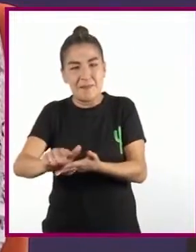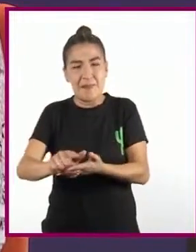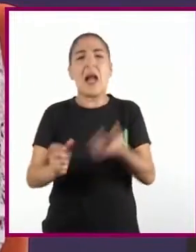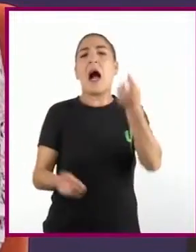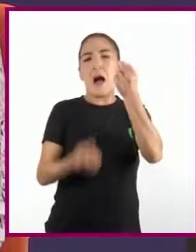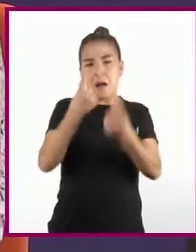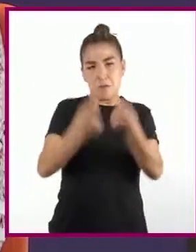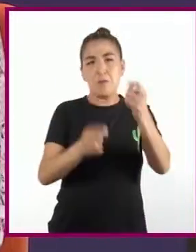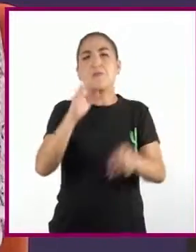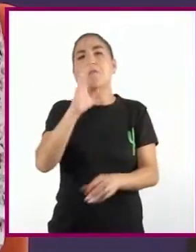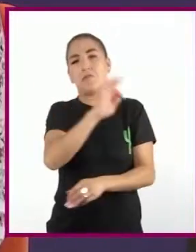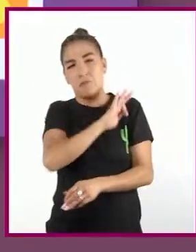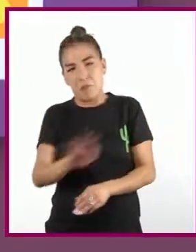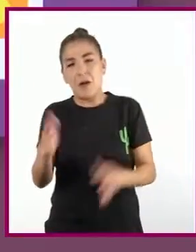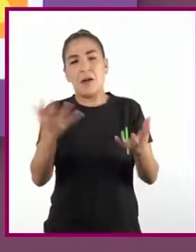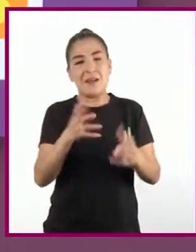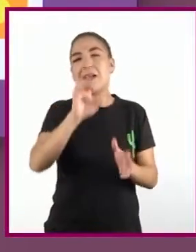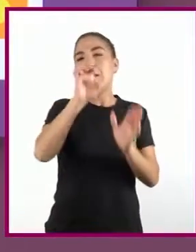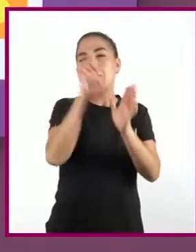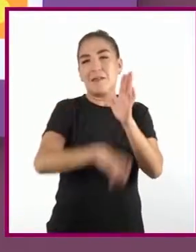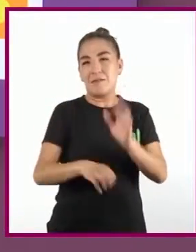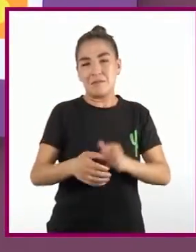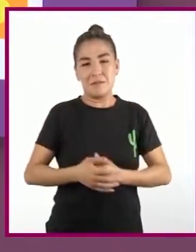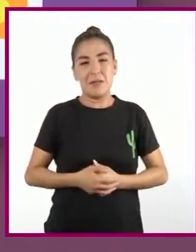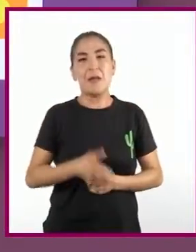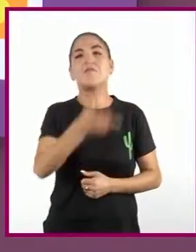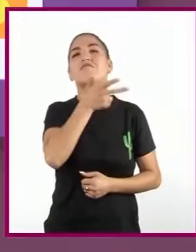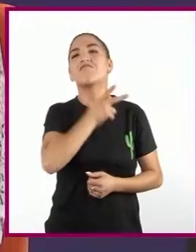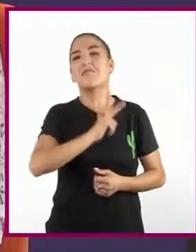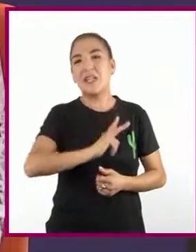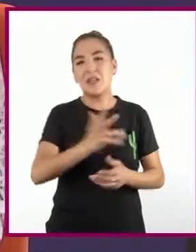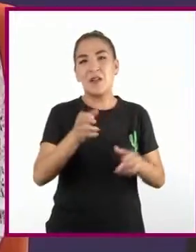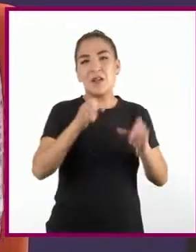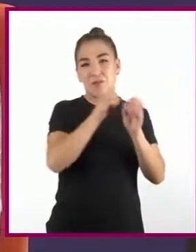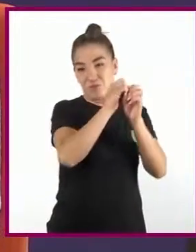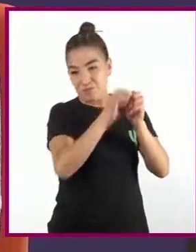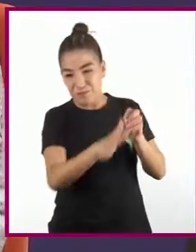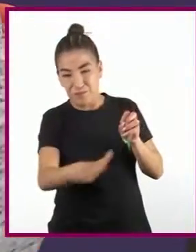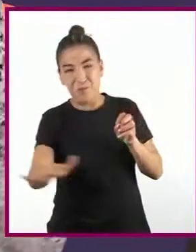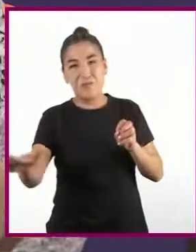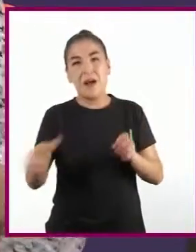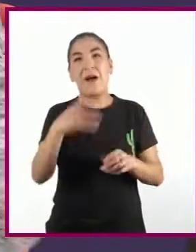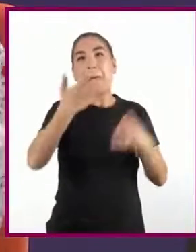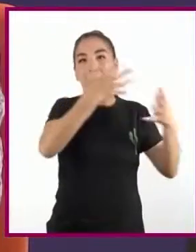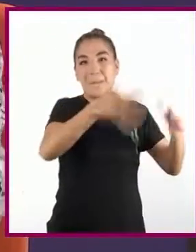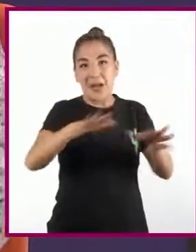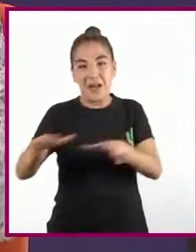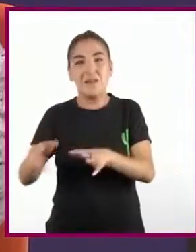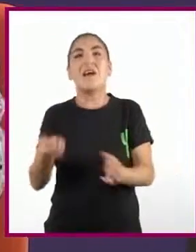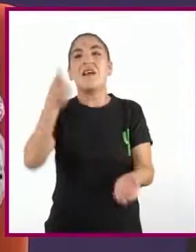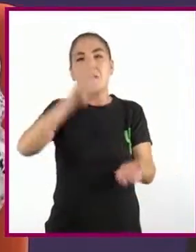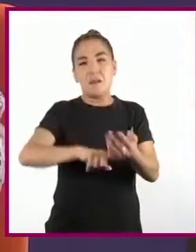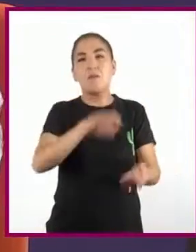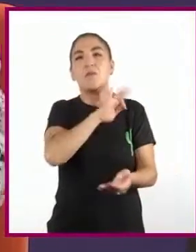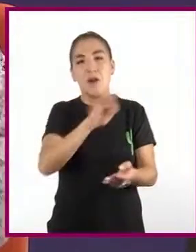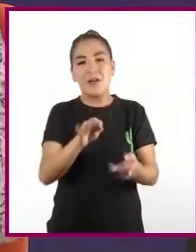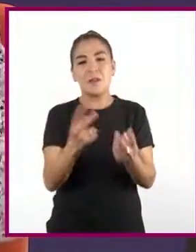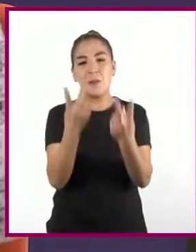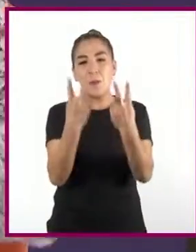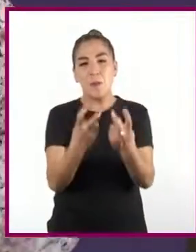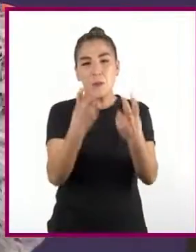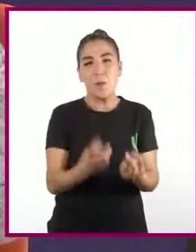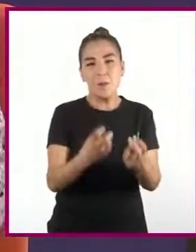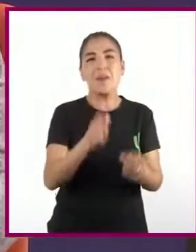que se pueden hacer, como cuando se derrama petróleo, por ejemplo, en el mar, pues sí, ahí hay bacterias que lo contienen, que